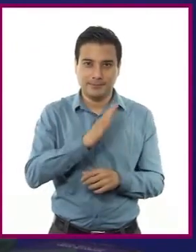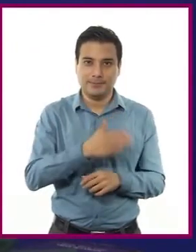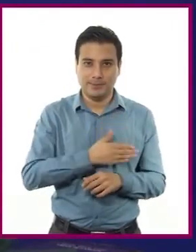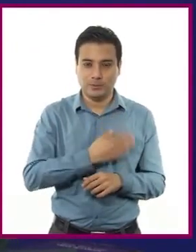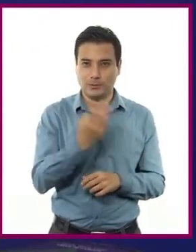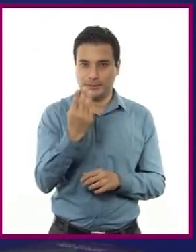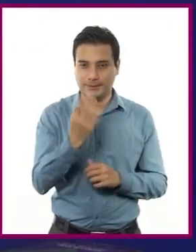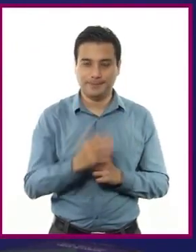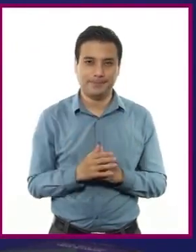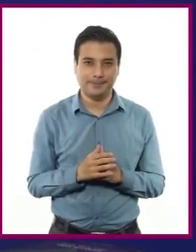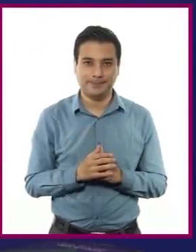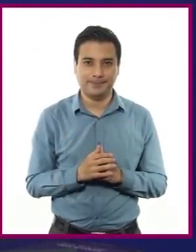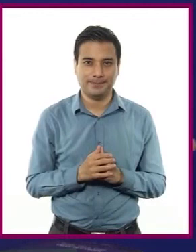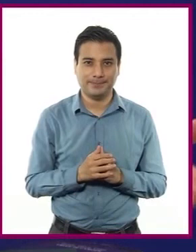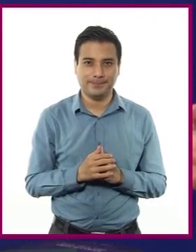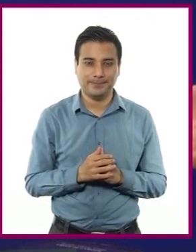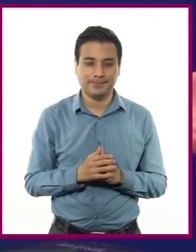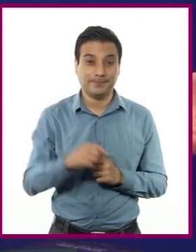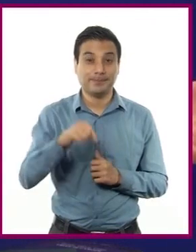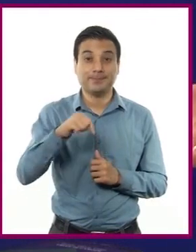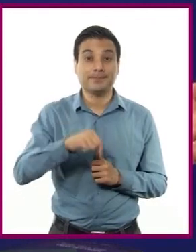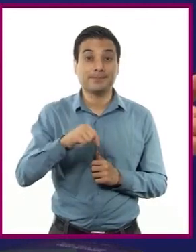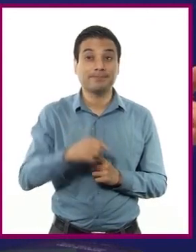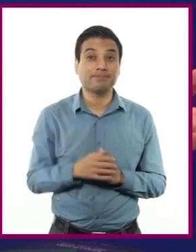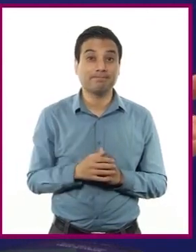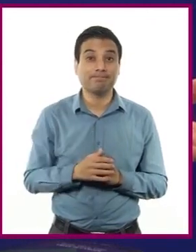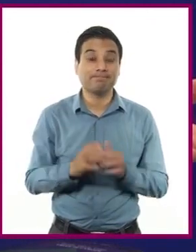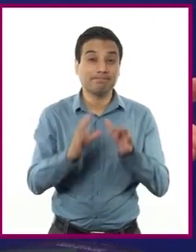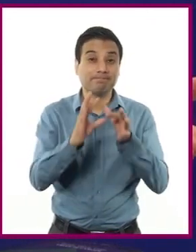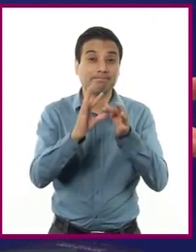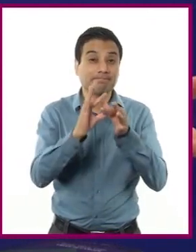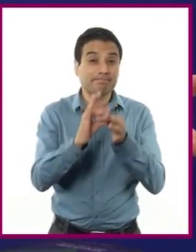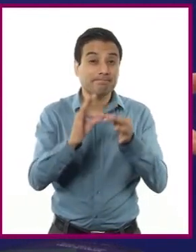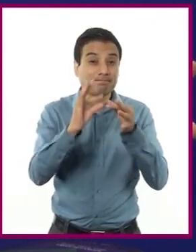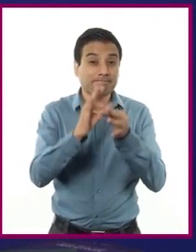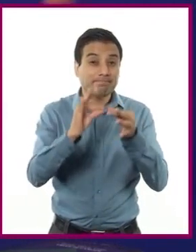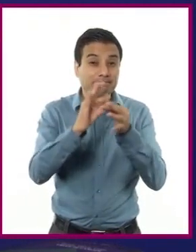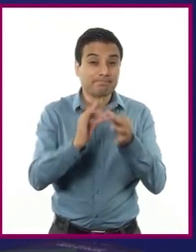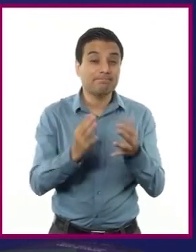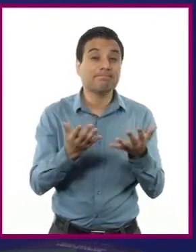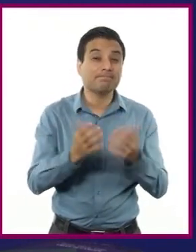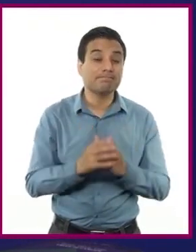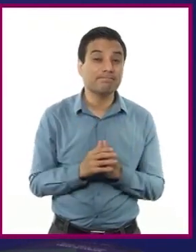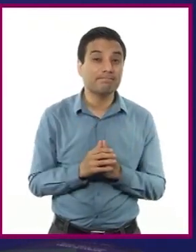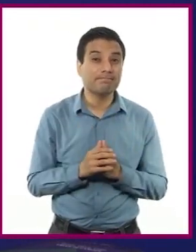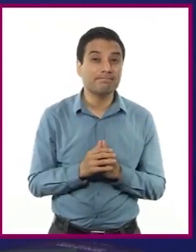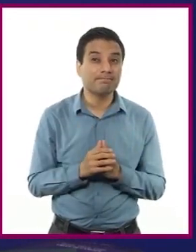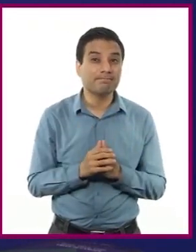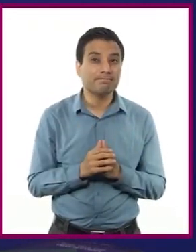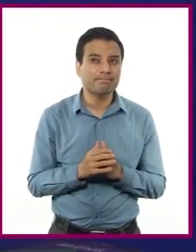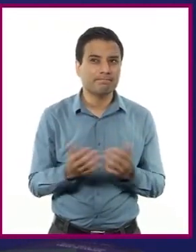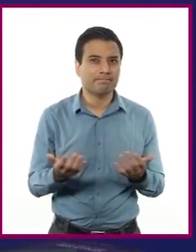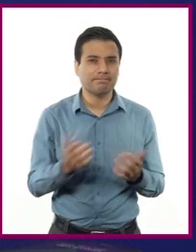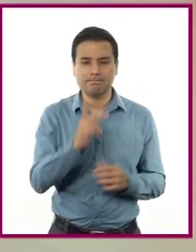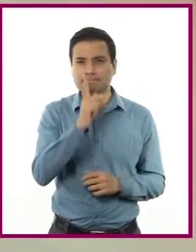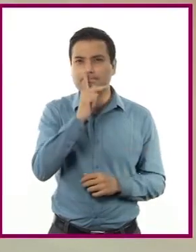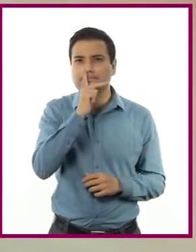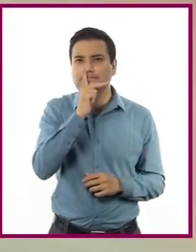Materna 3, en la que nos hemos preguntado y respondido: ¿de qué me sirven los